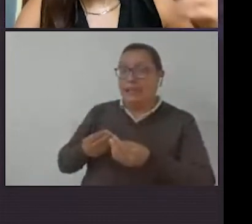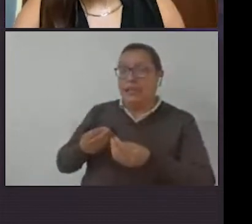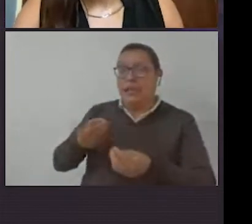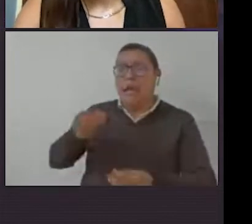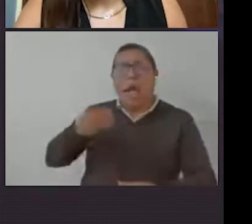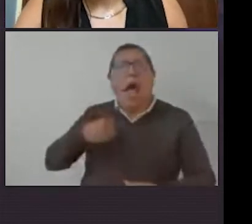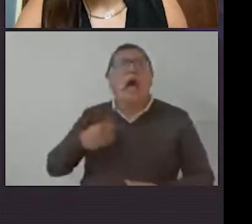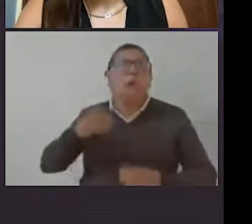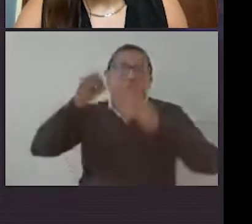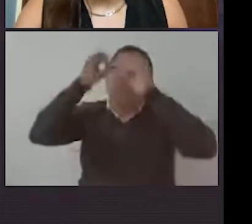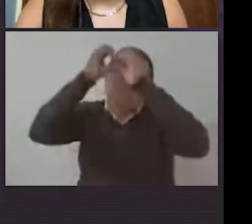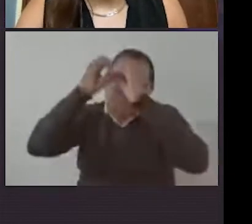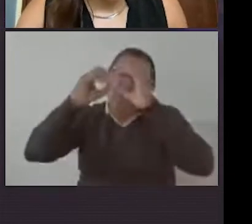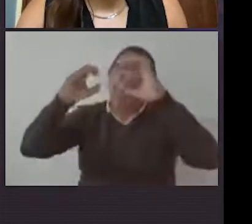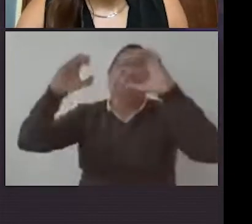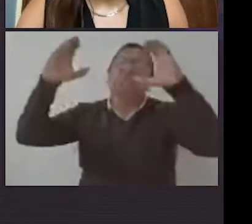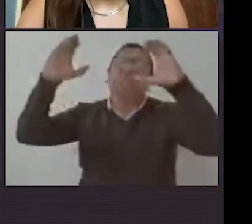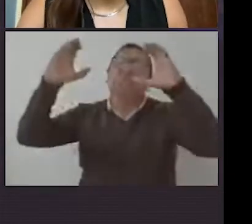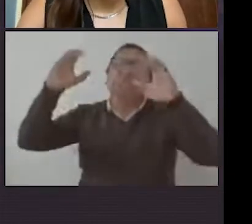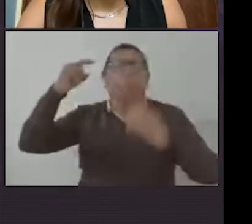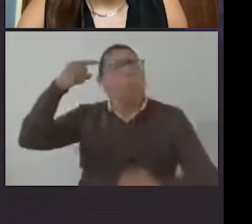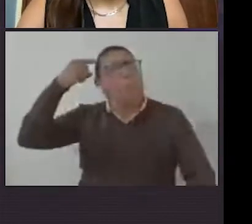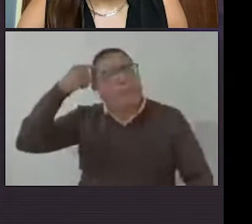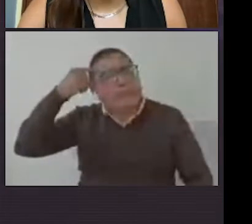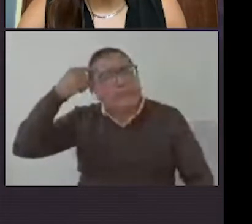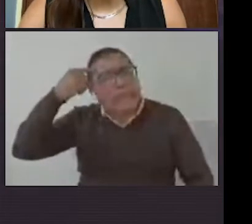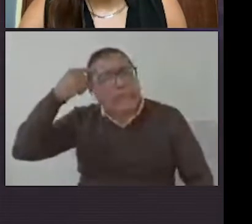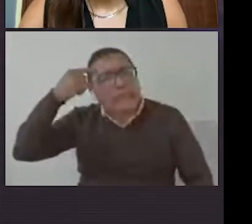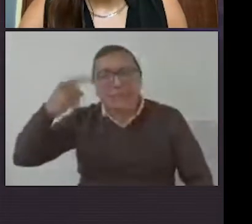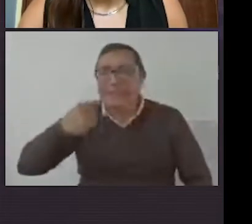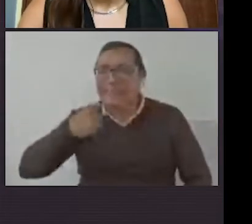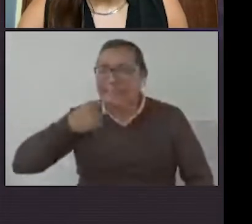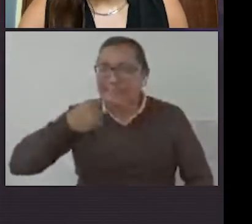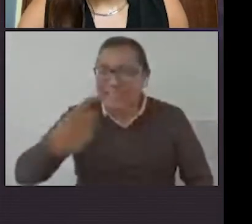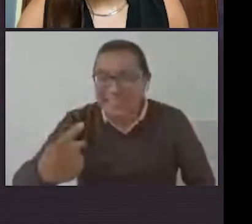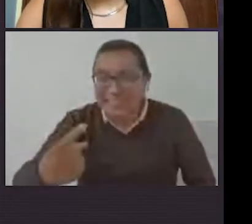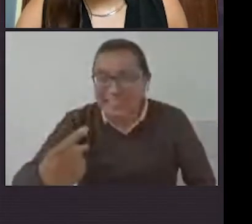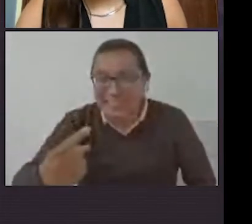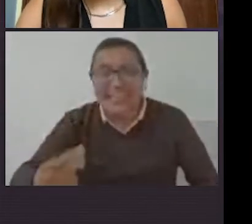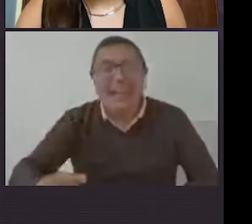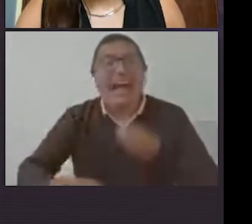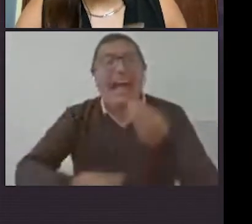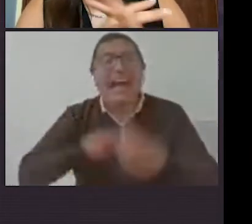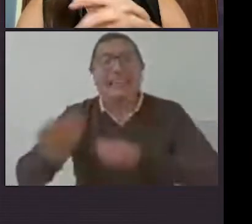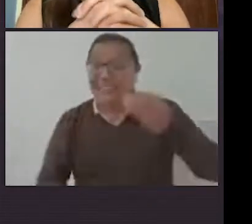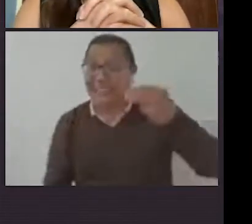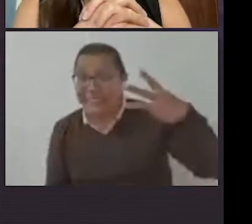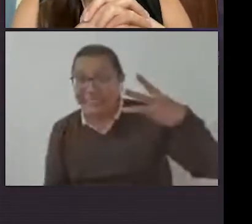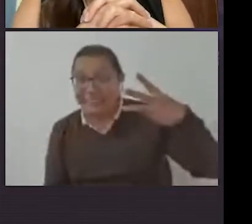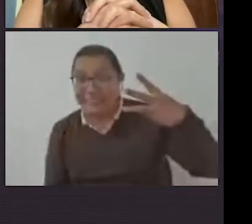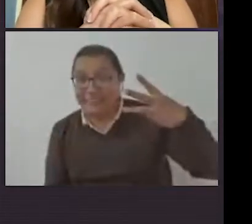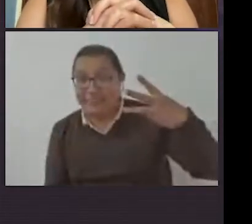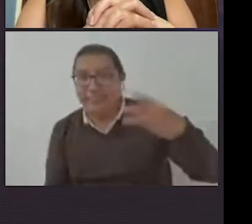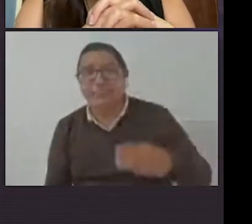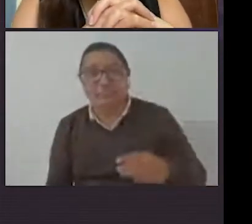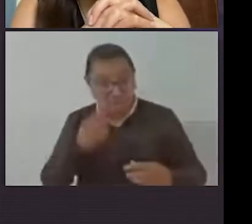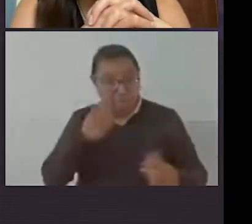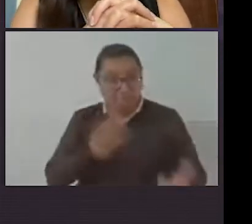y hacer. Pensar, decir y hacer. Y vamos con otro número.